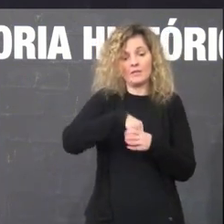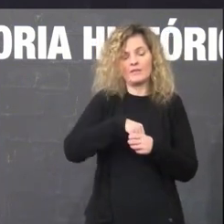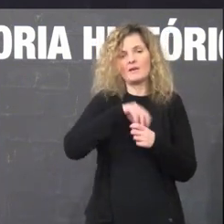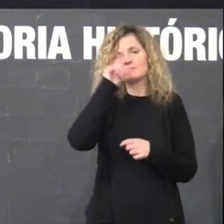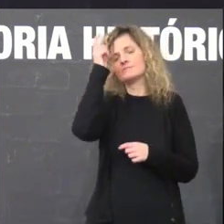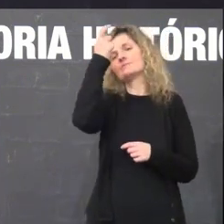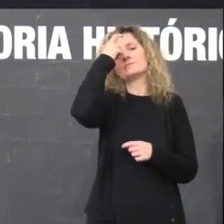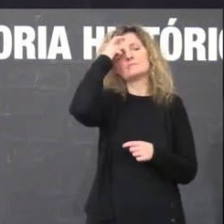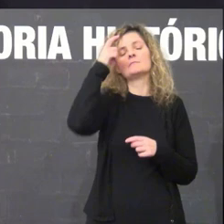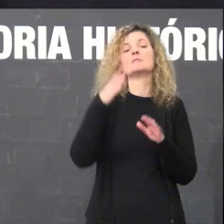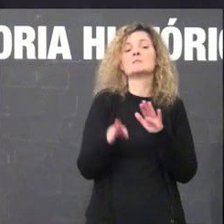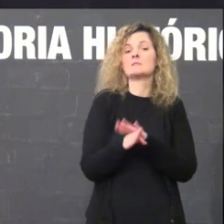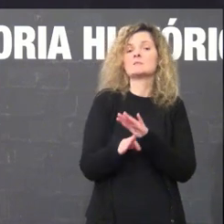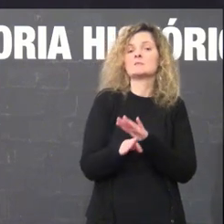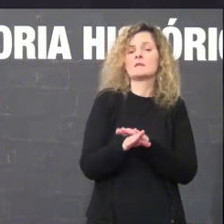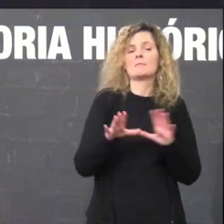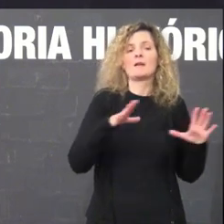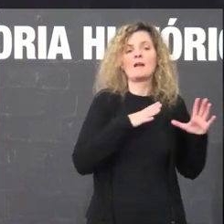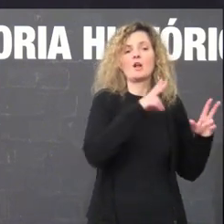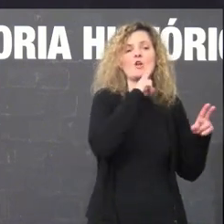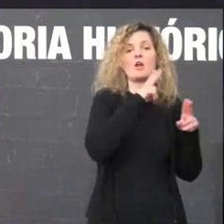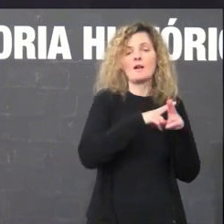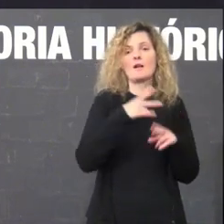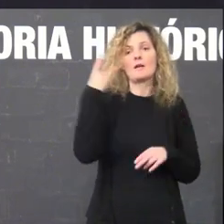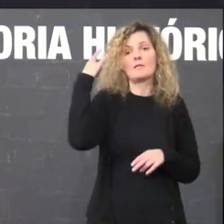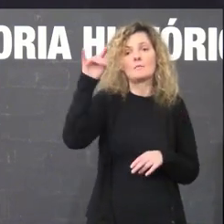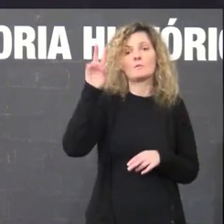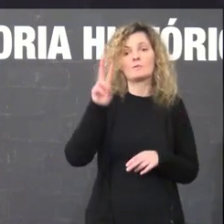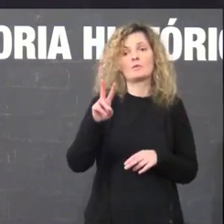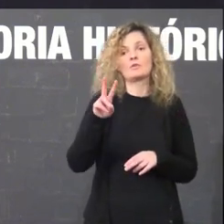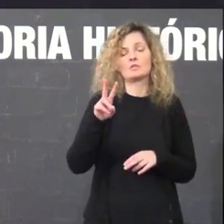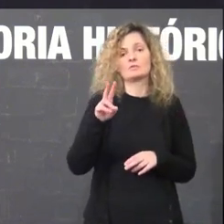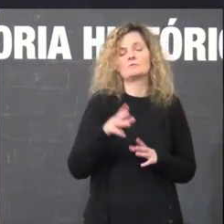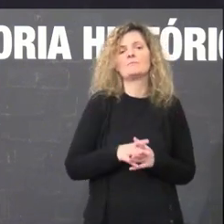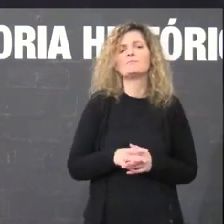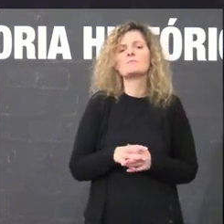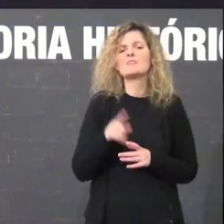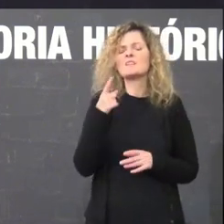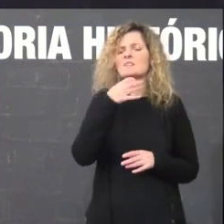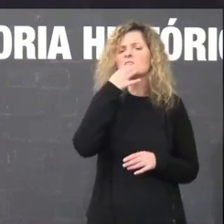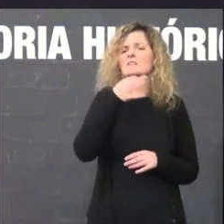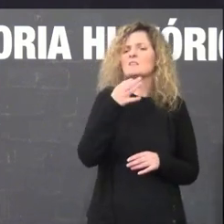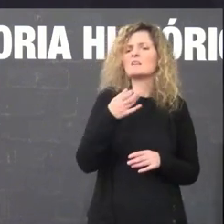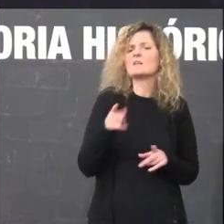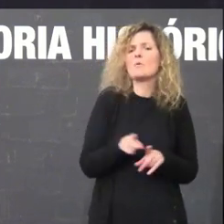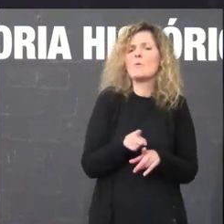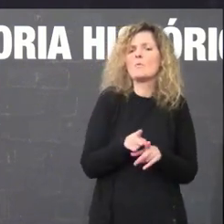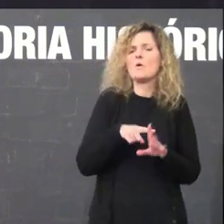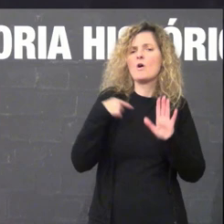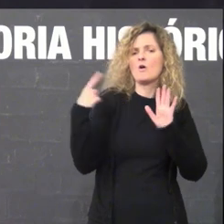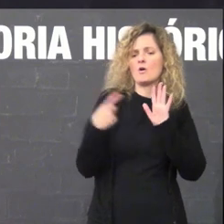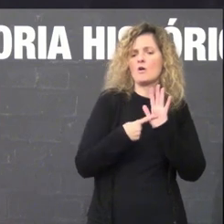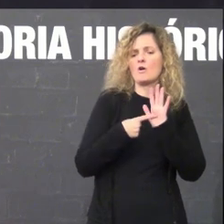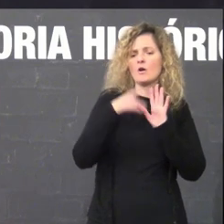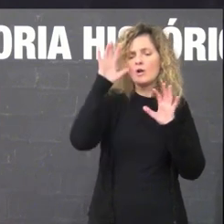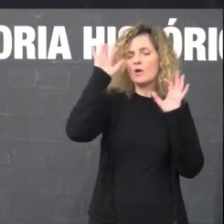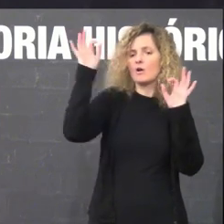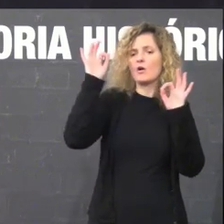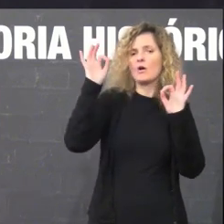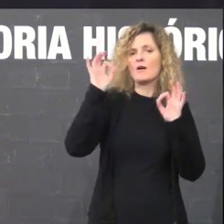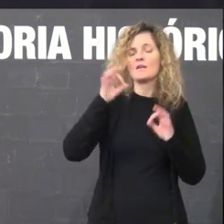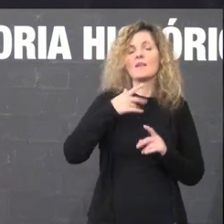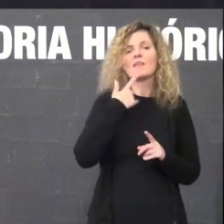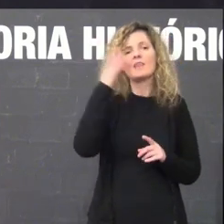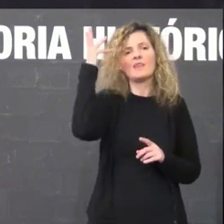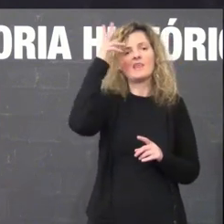marco mental siempre que en Argentina llaman de los dos demonios y que es un relato que está completamente en la lógica de las